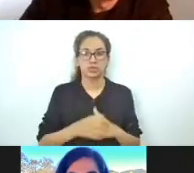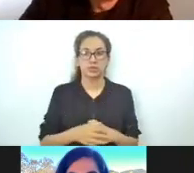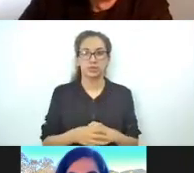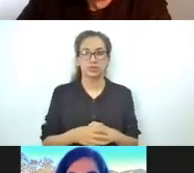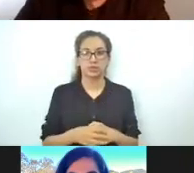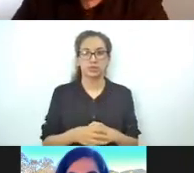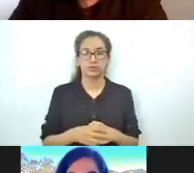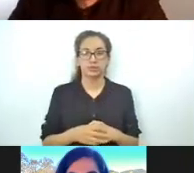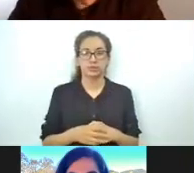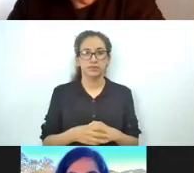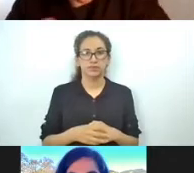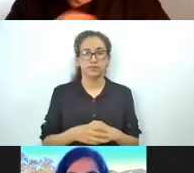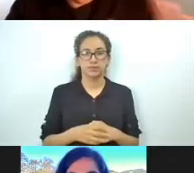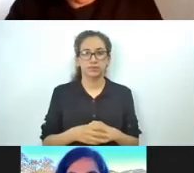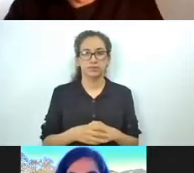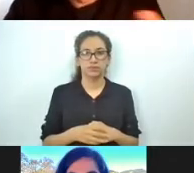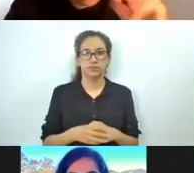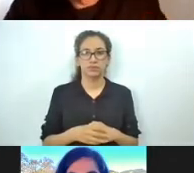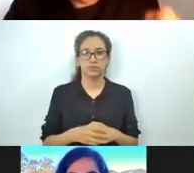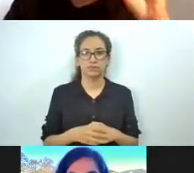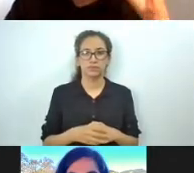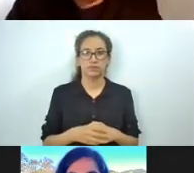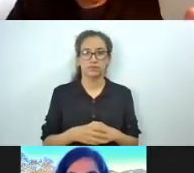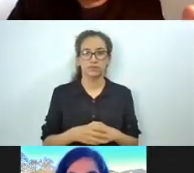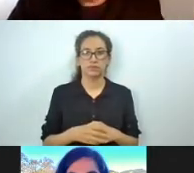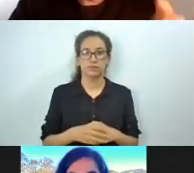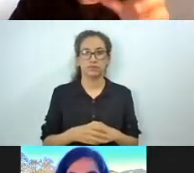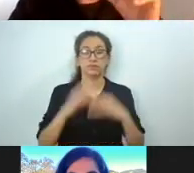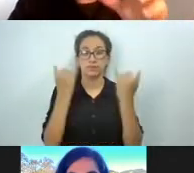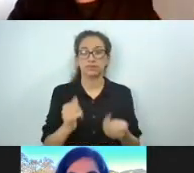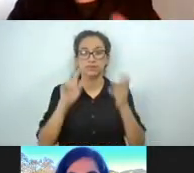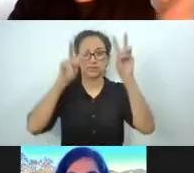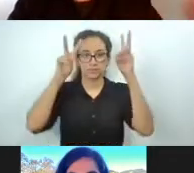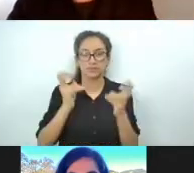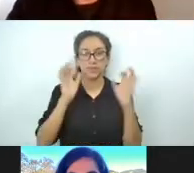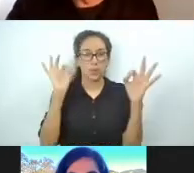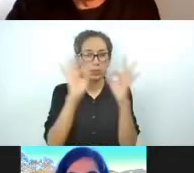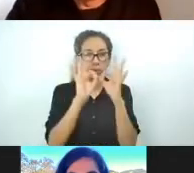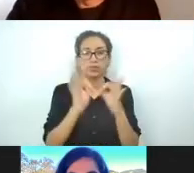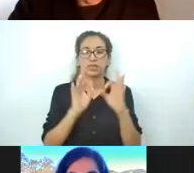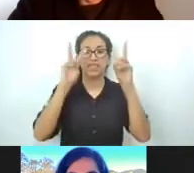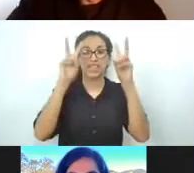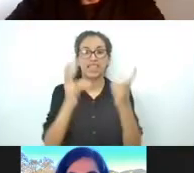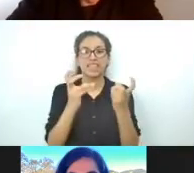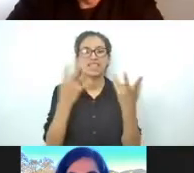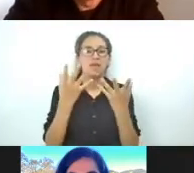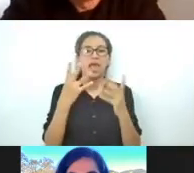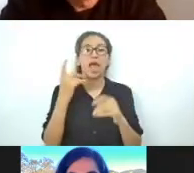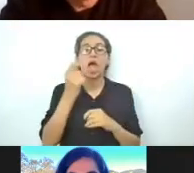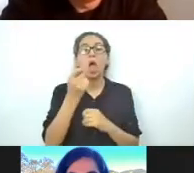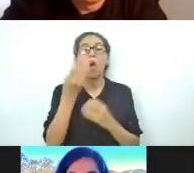jóvenes. Muy bien, ahora quiero hablar de un tema muy puntual, que es el tema de la eyaculación.